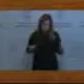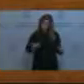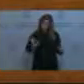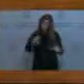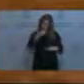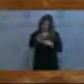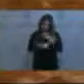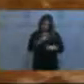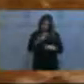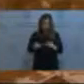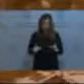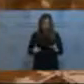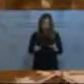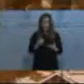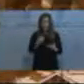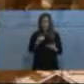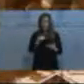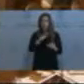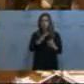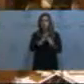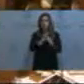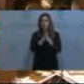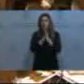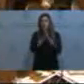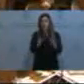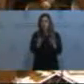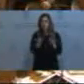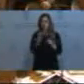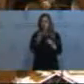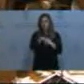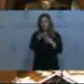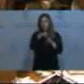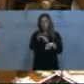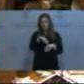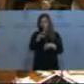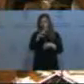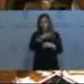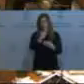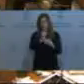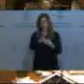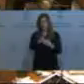cumplimiento. Y ruego, por favor, voto